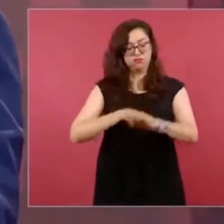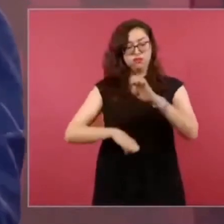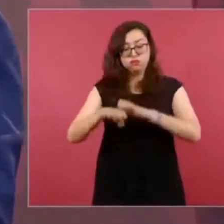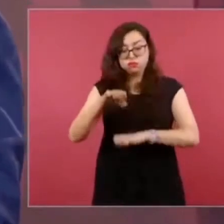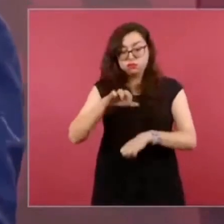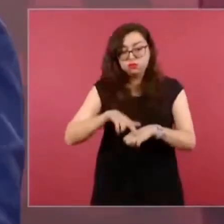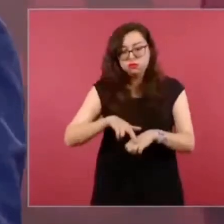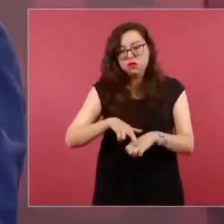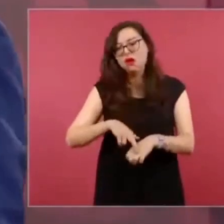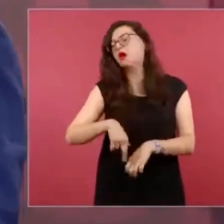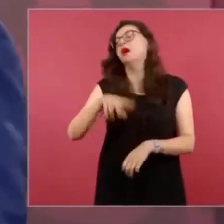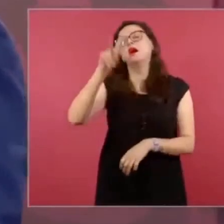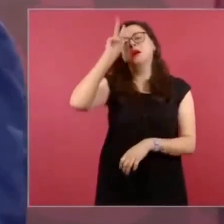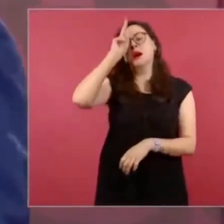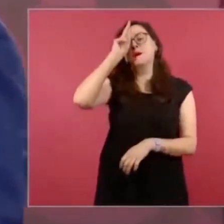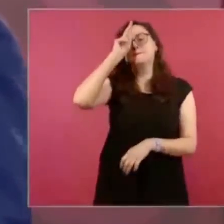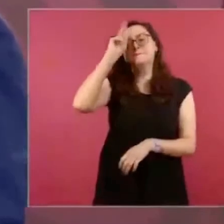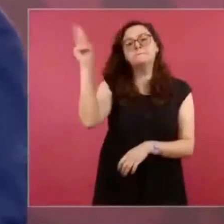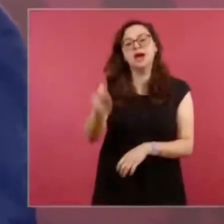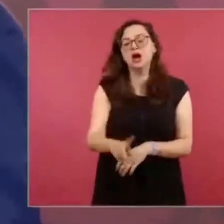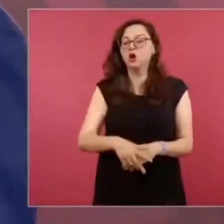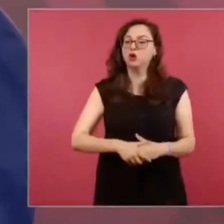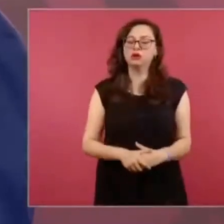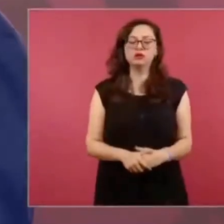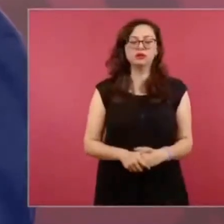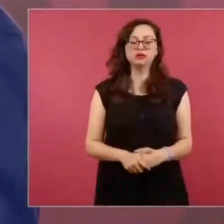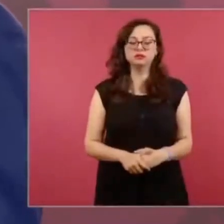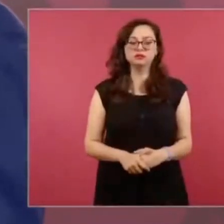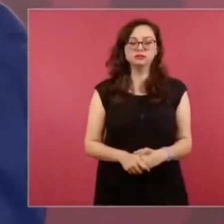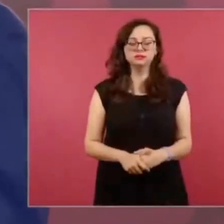Acuérdense del pacto de la embajada,